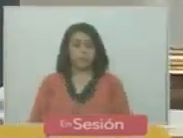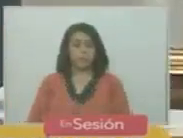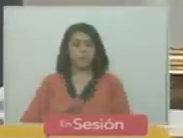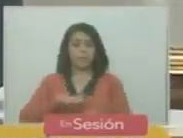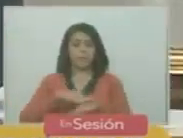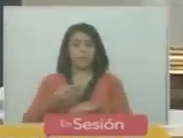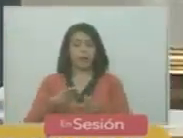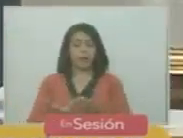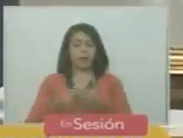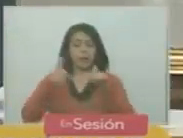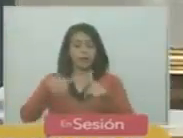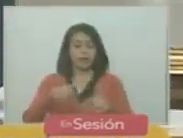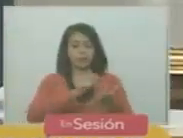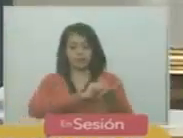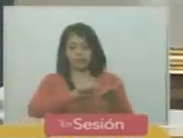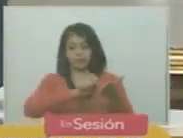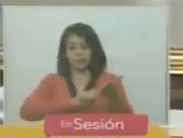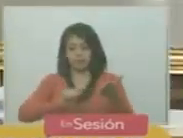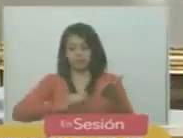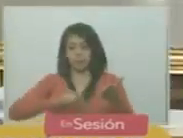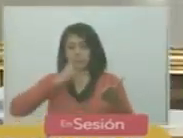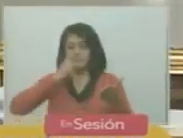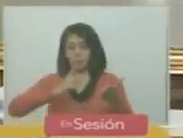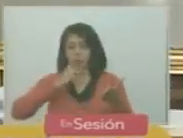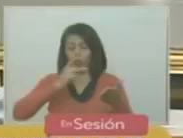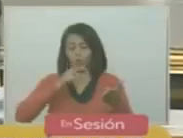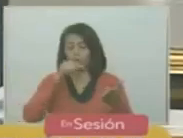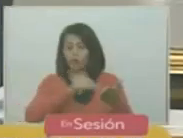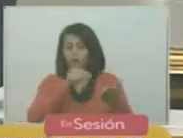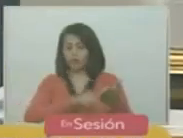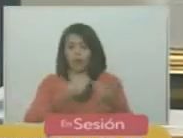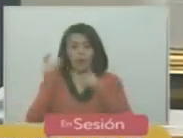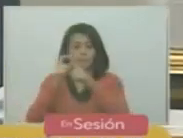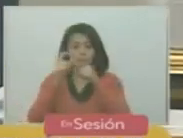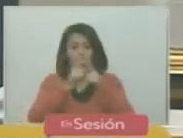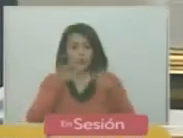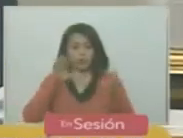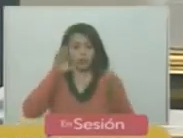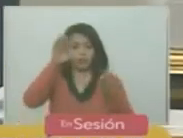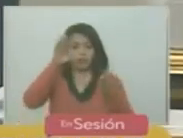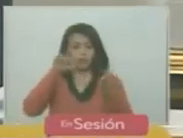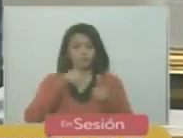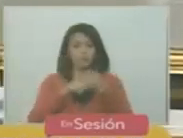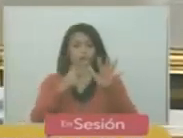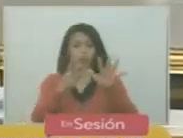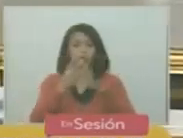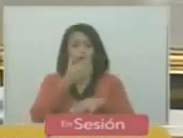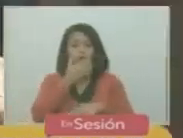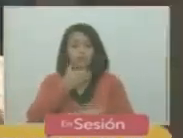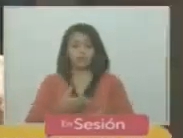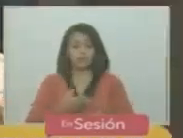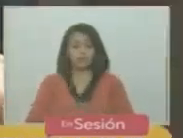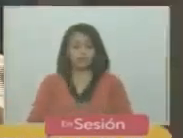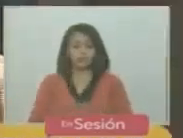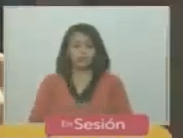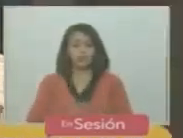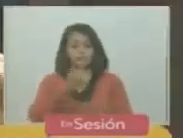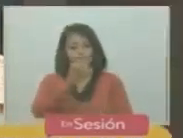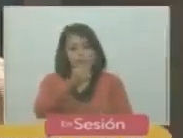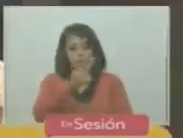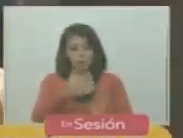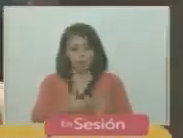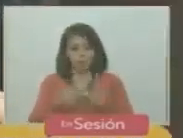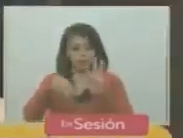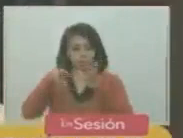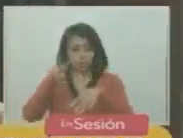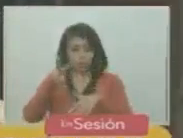Porque hasta en su testamento político, en sus frases de futuro del 8 de diciembre del año